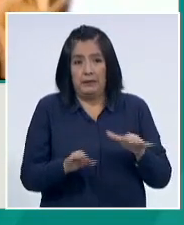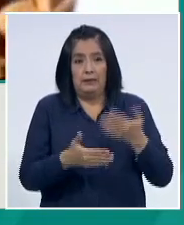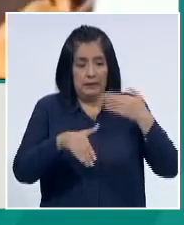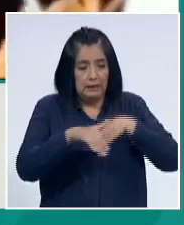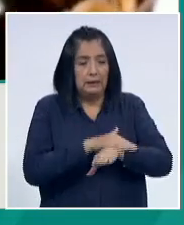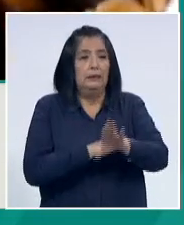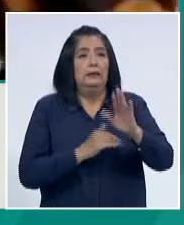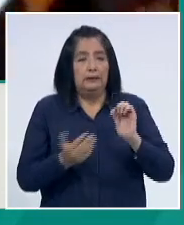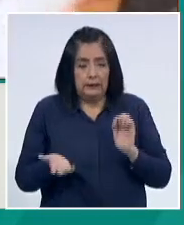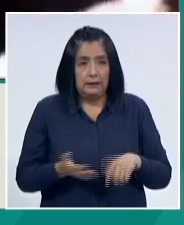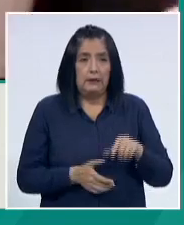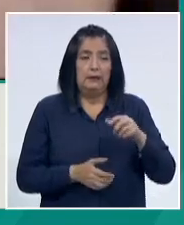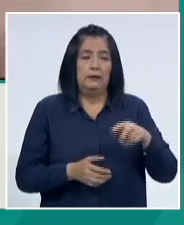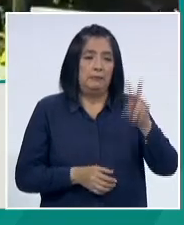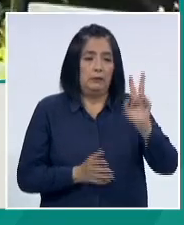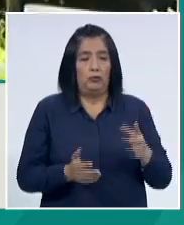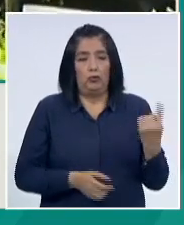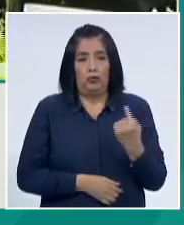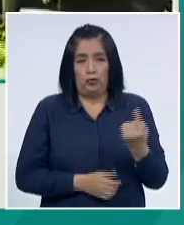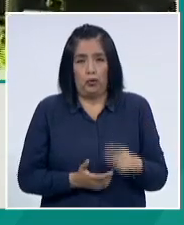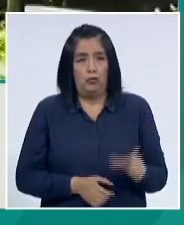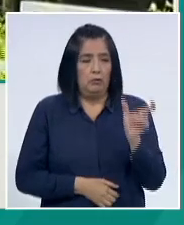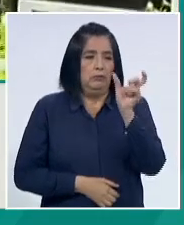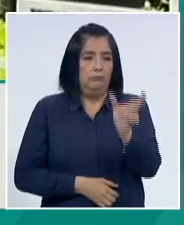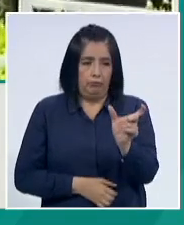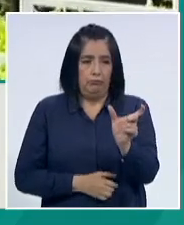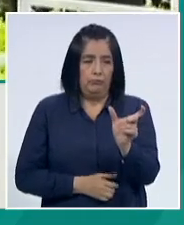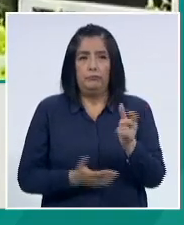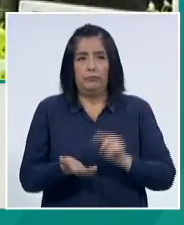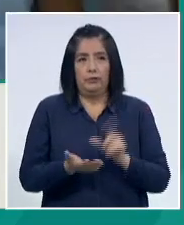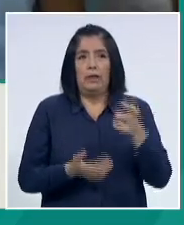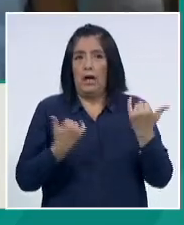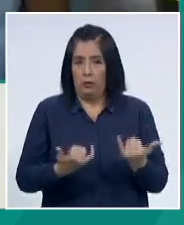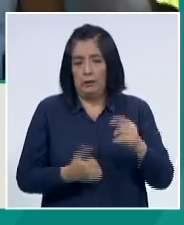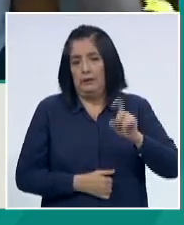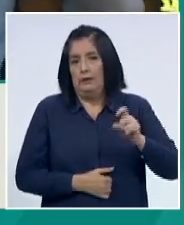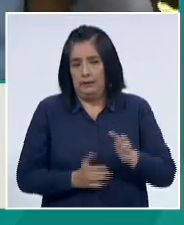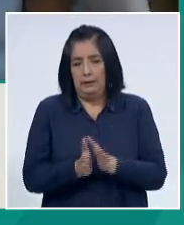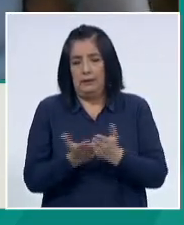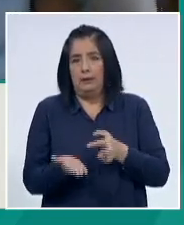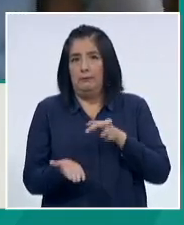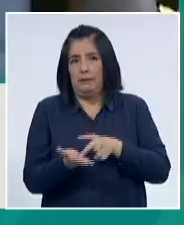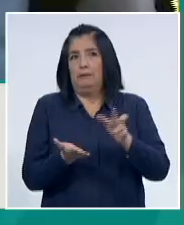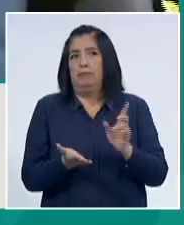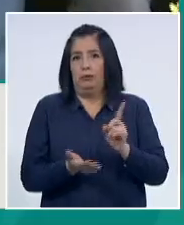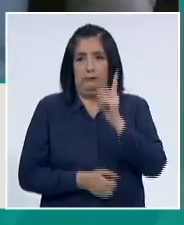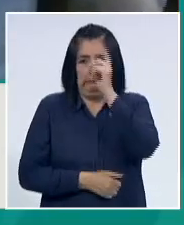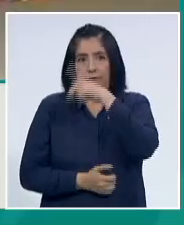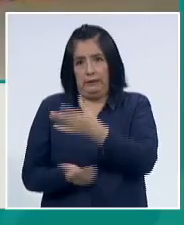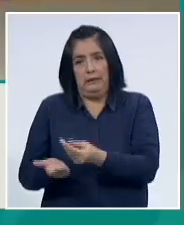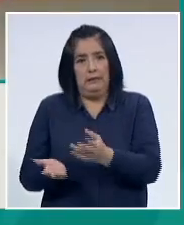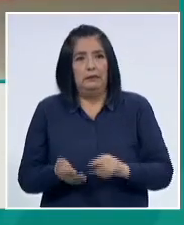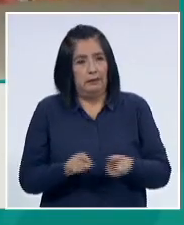ingreso de venezolanos tan solo presentando su cédula de identidad. Ahora requerirán no solo el pasaporte, muy difícil de conseguir en su país, sino incluso